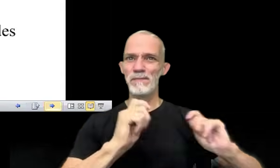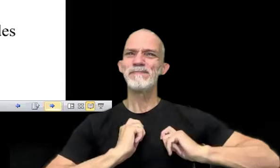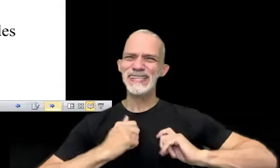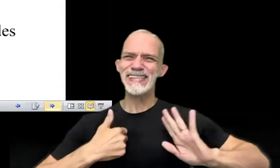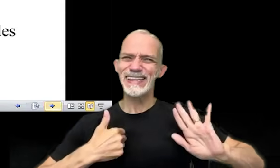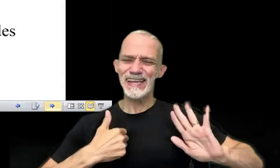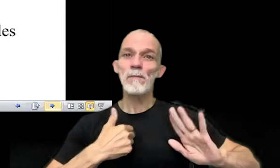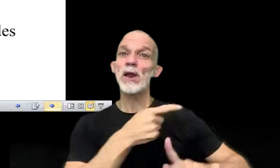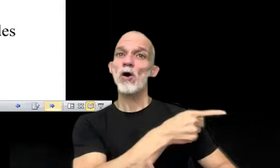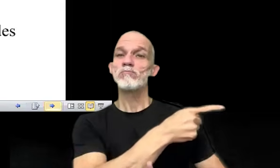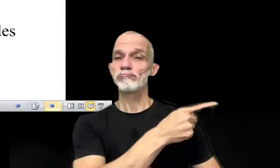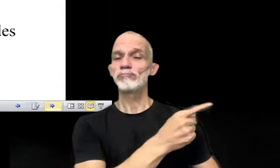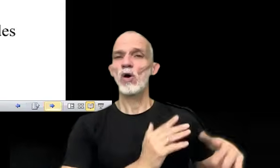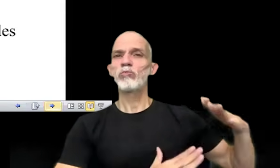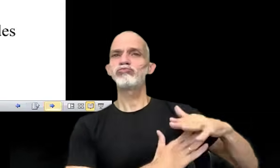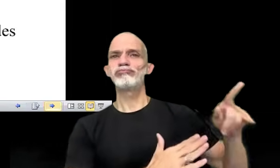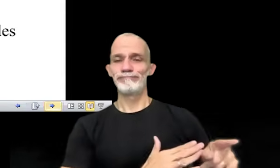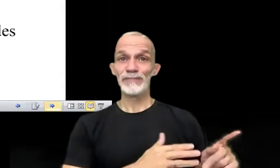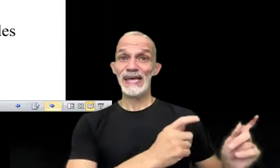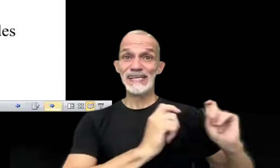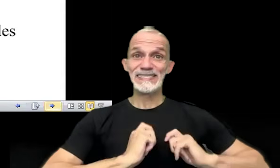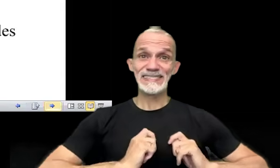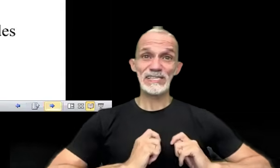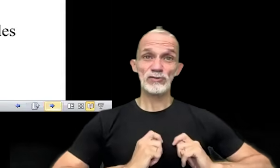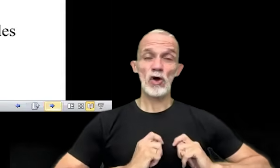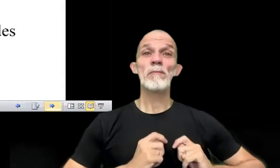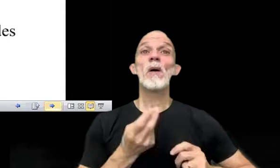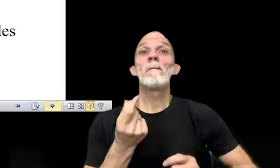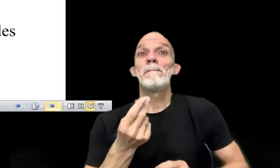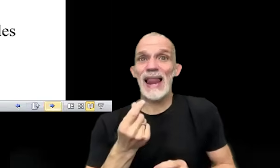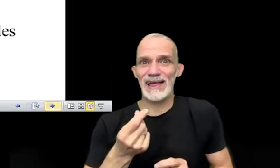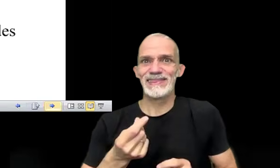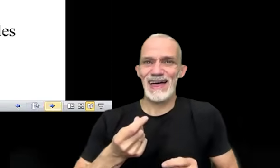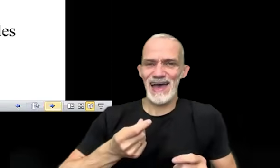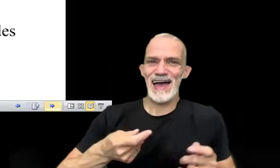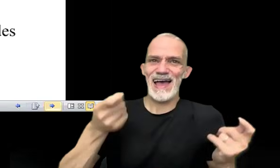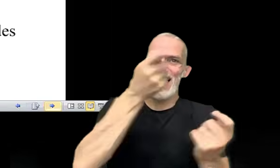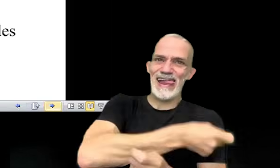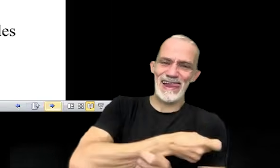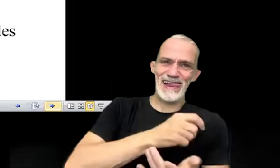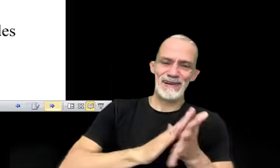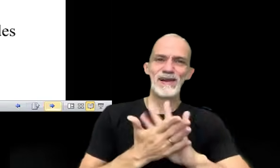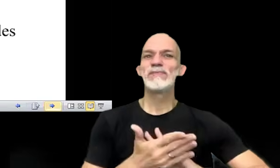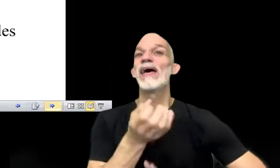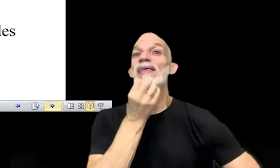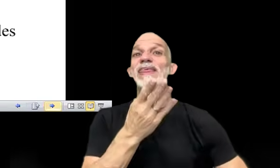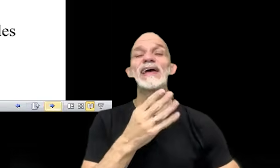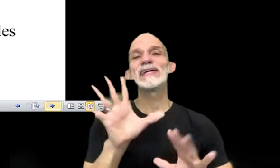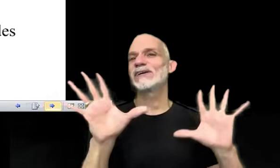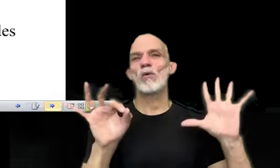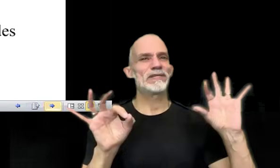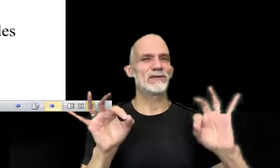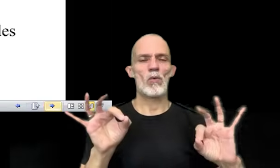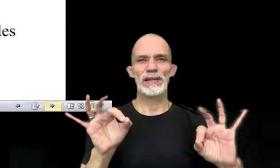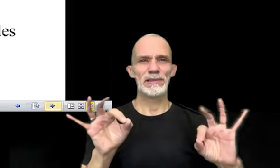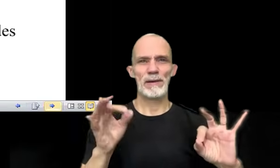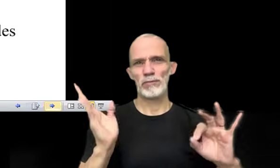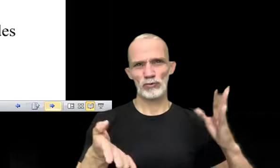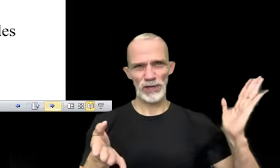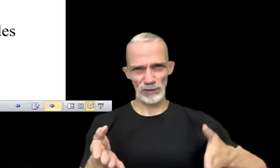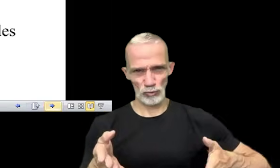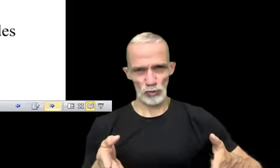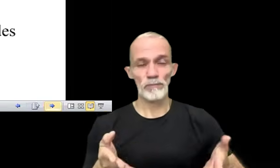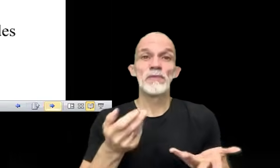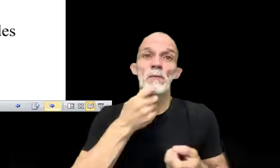yo. Cuando la cesión es a título oneroso, ¿sí? Declara 50 y 50 cada